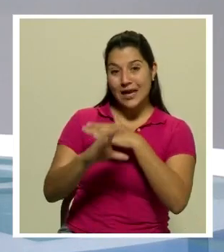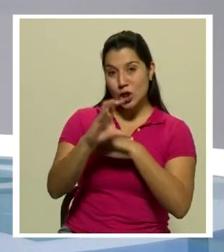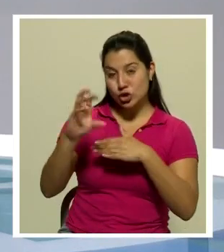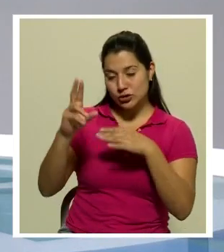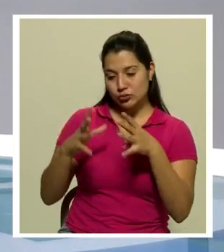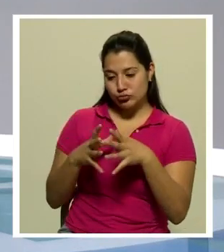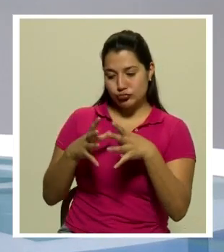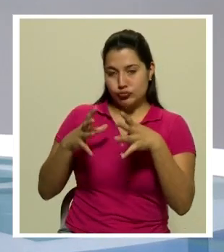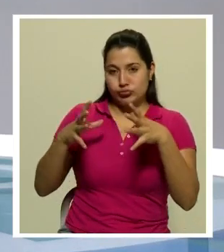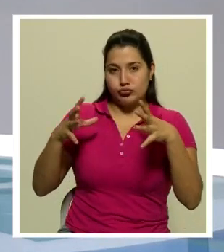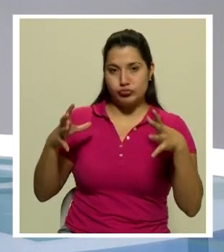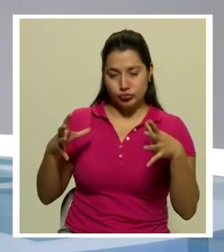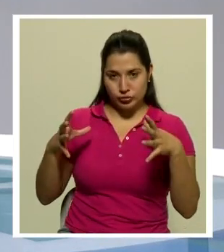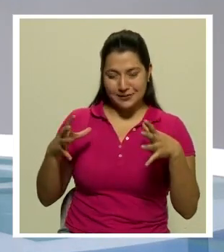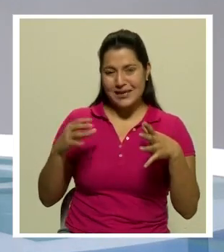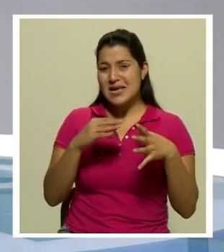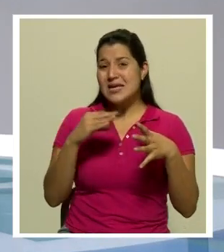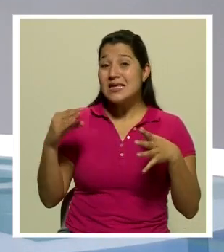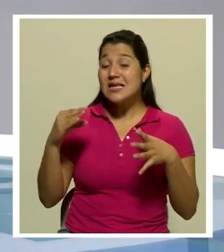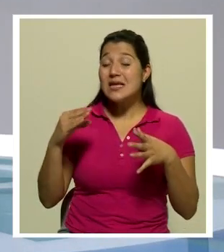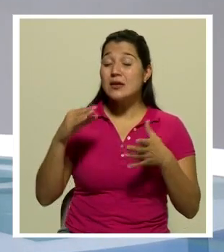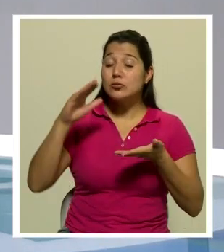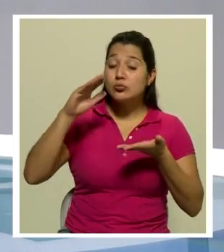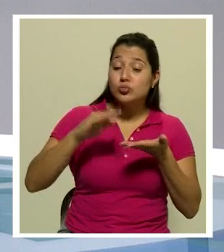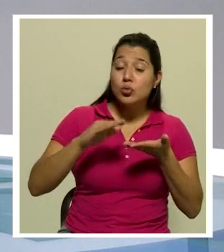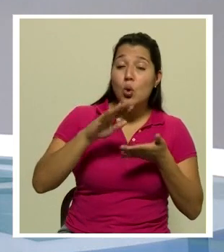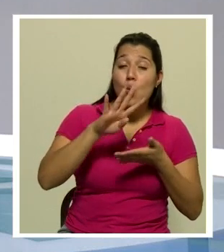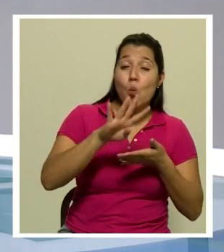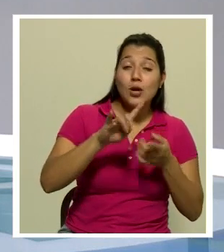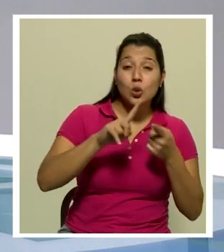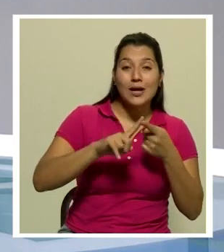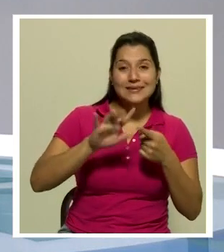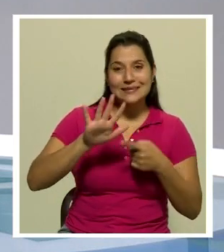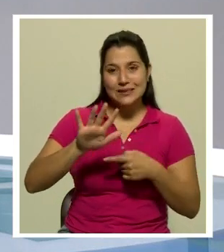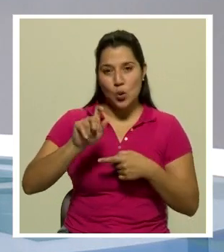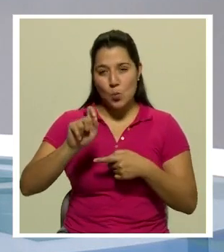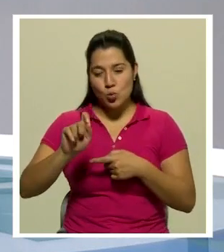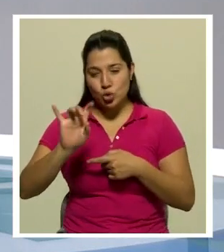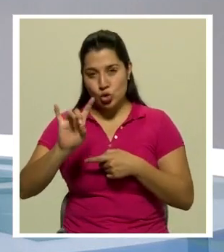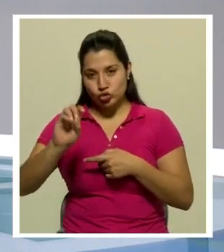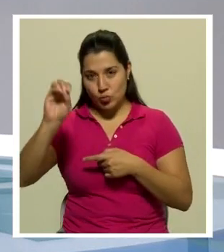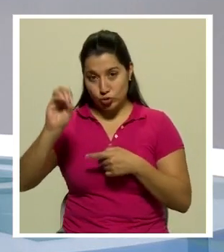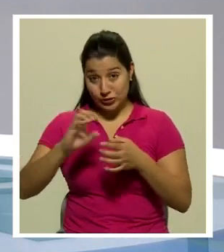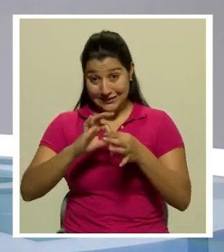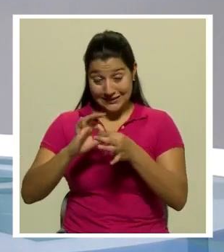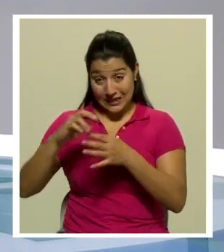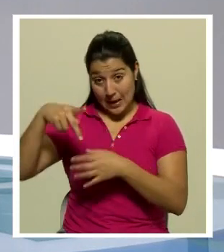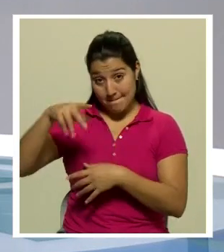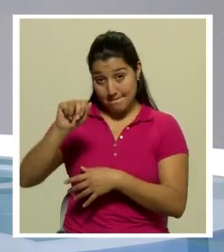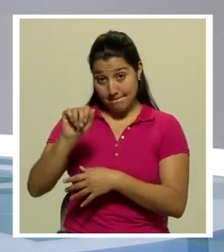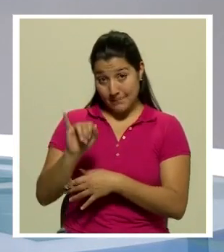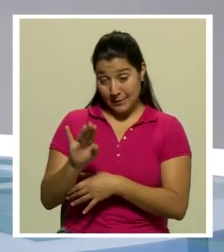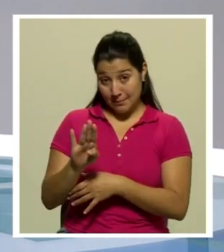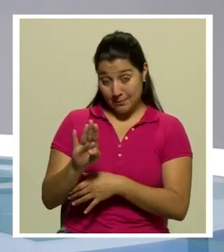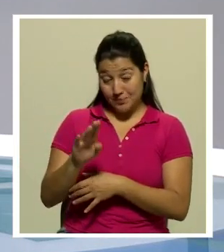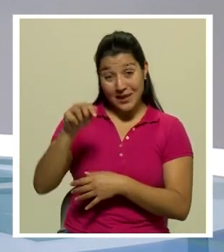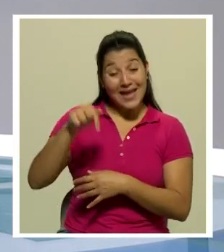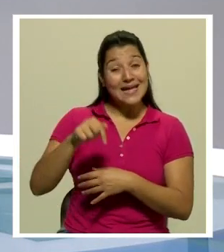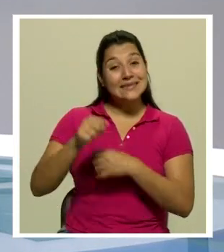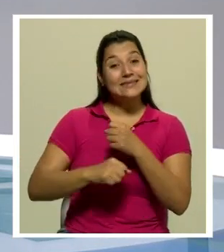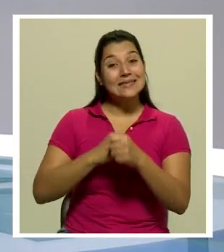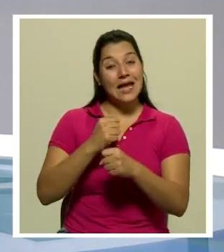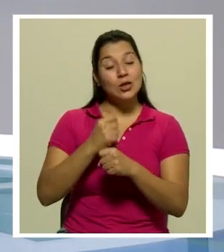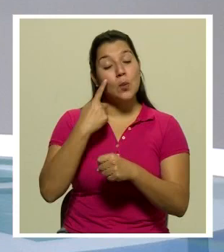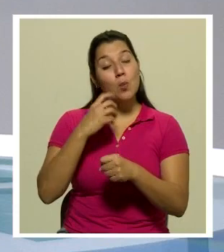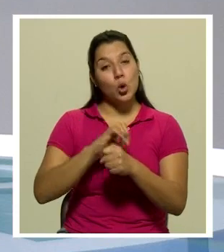caída de entre el 4 y el 5,8% del Producto Interno Bruto para este año a raíz de la